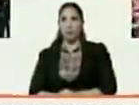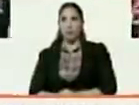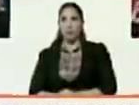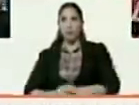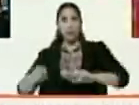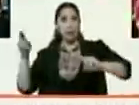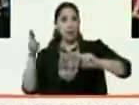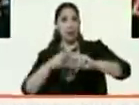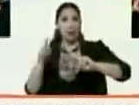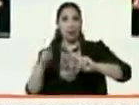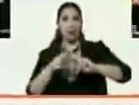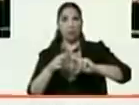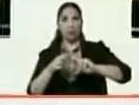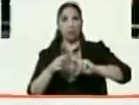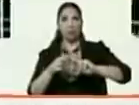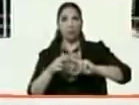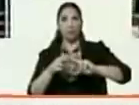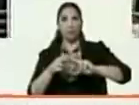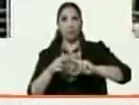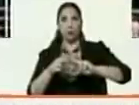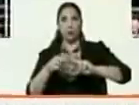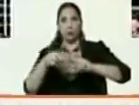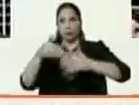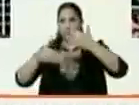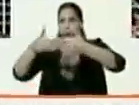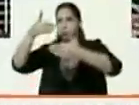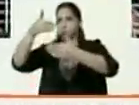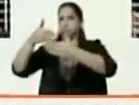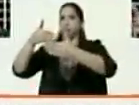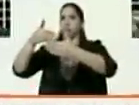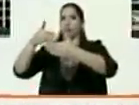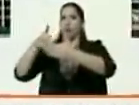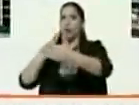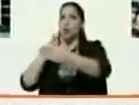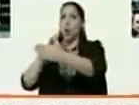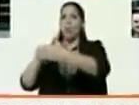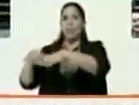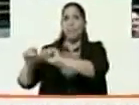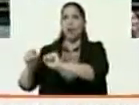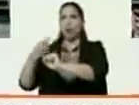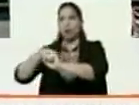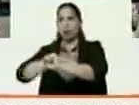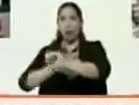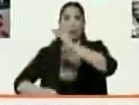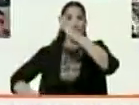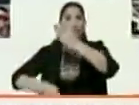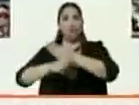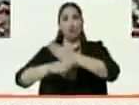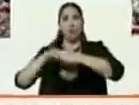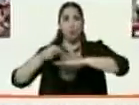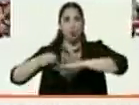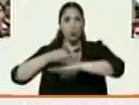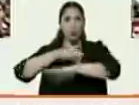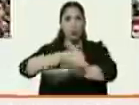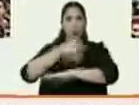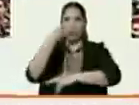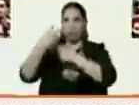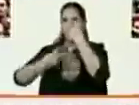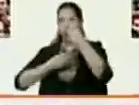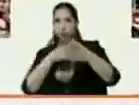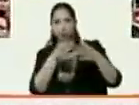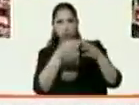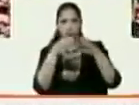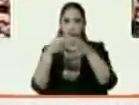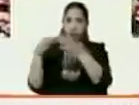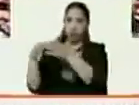Táchira es el muro de contención ante el imperio, y nos hemos ido municipio a municipio a organizar